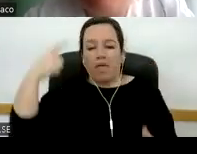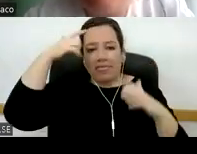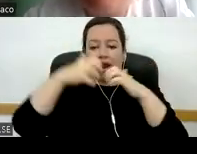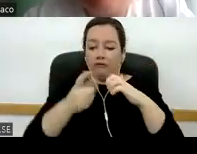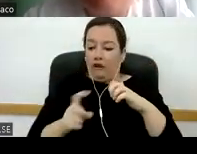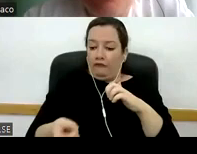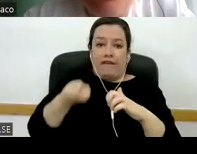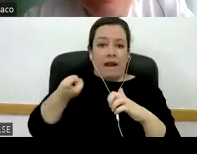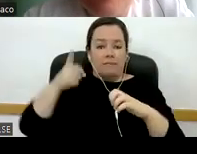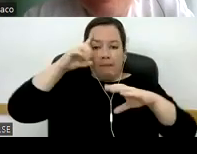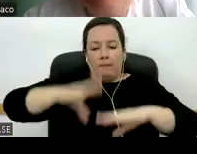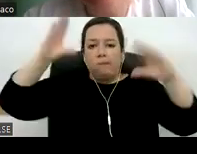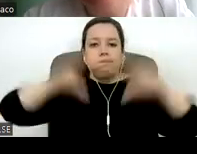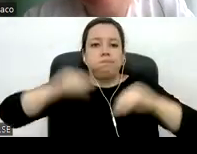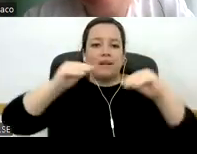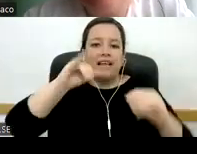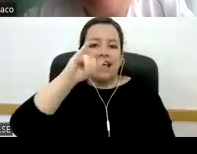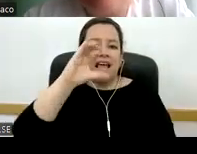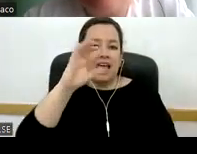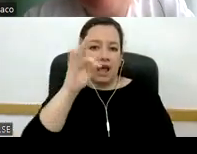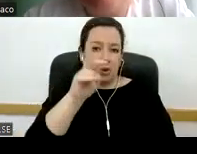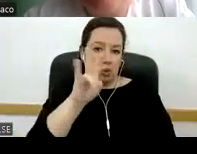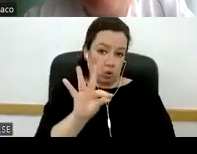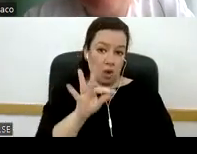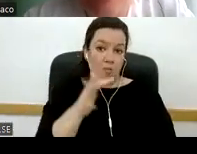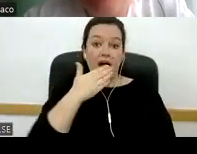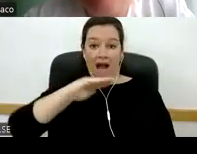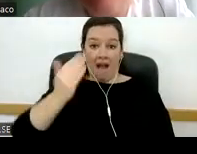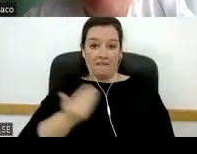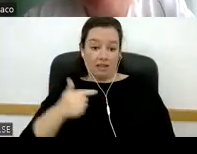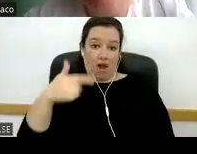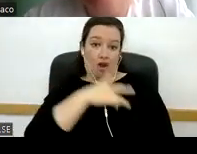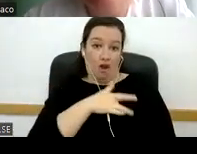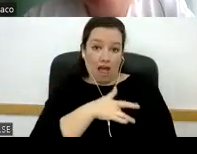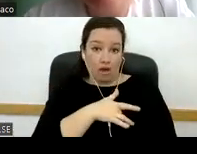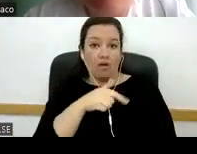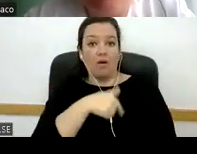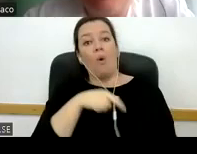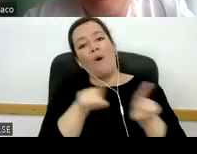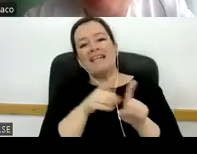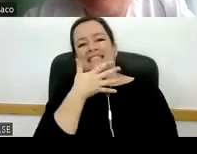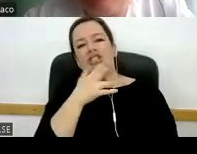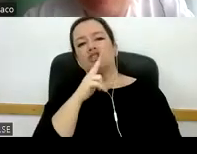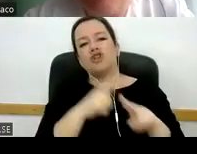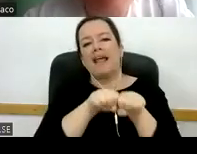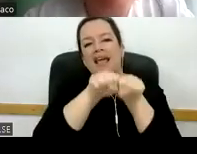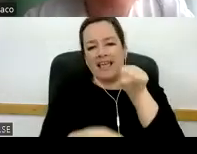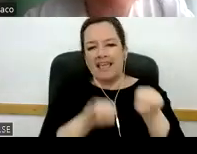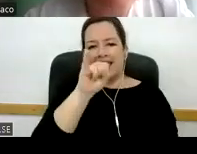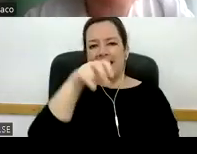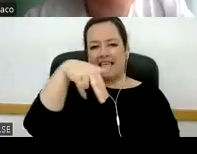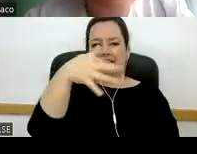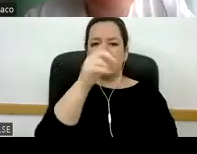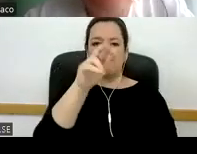a nivel cerebral, hablamos de ictus. Si acontece a nivel coronario, a nivel de corazón, hablamos de infarto de